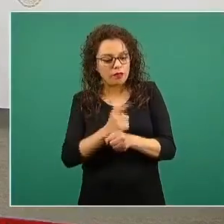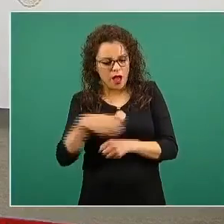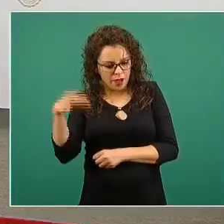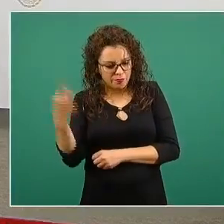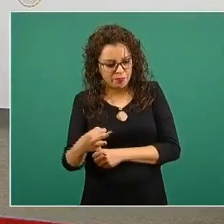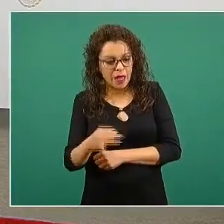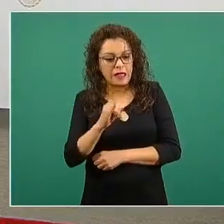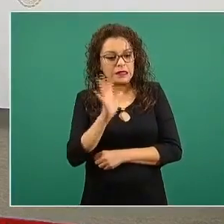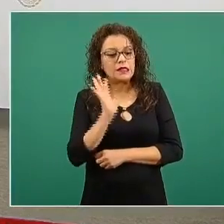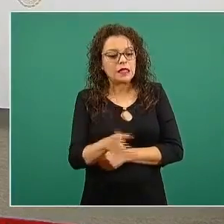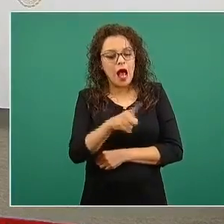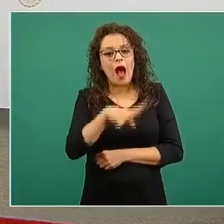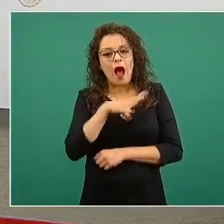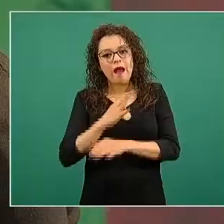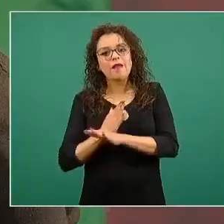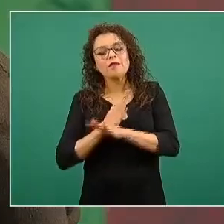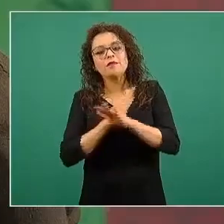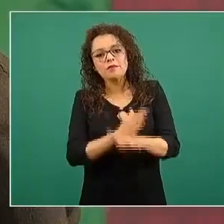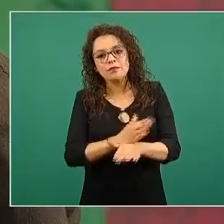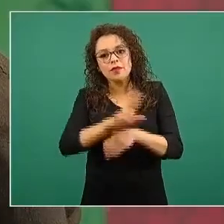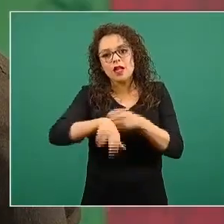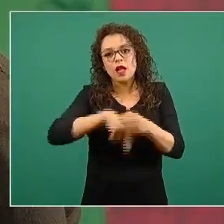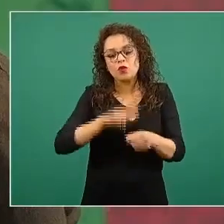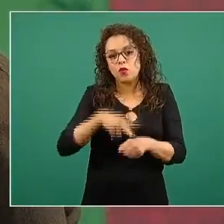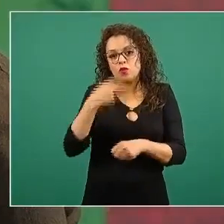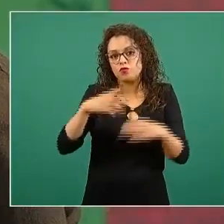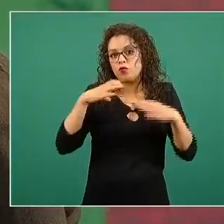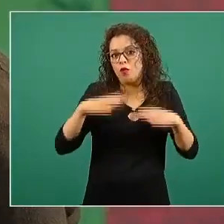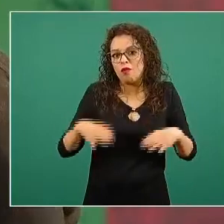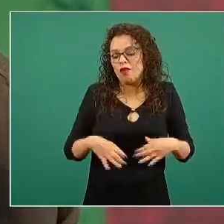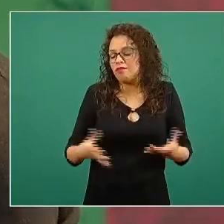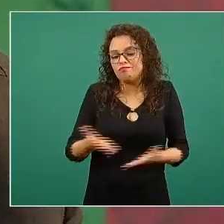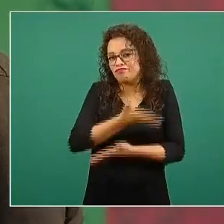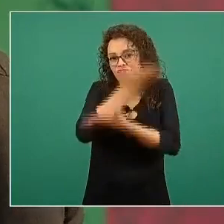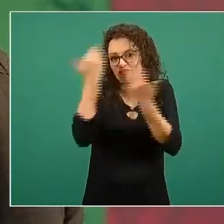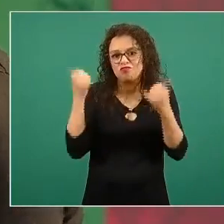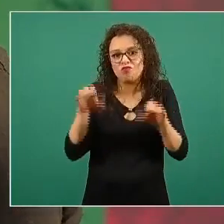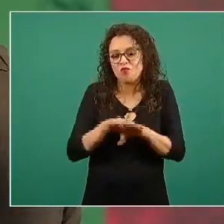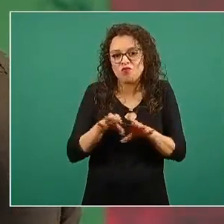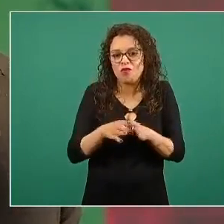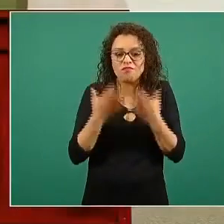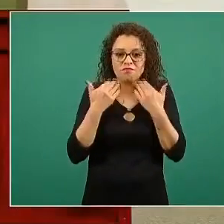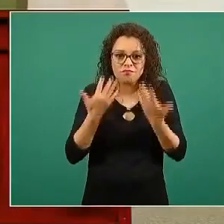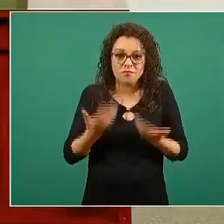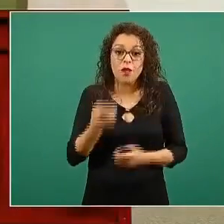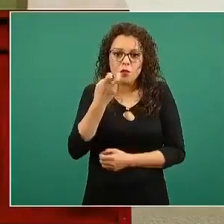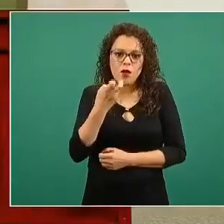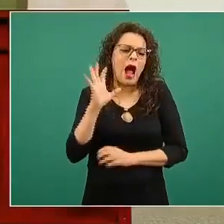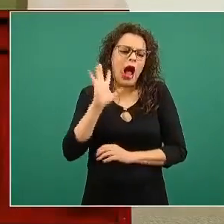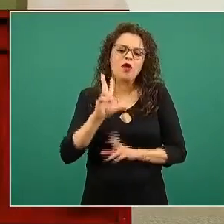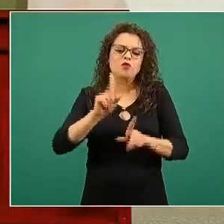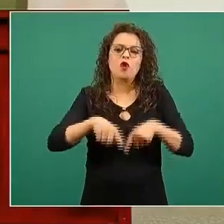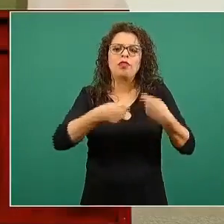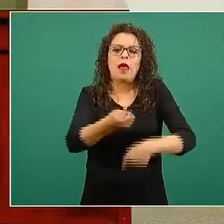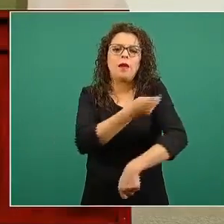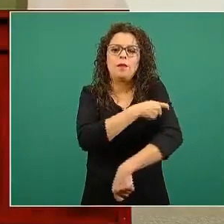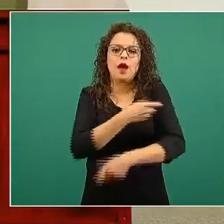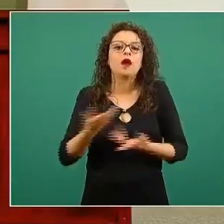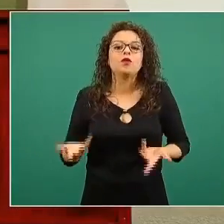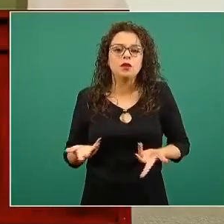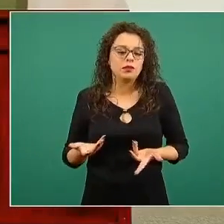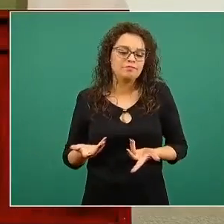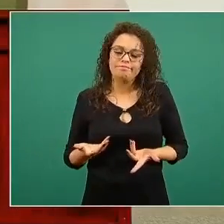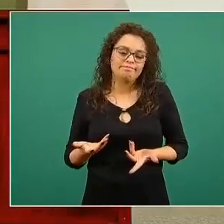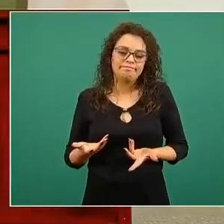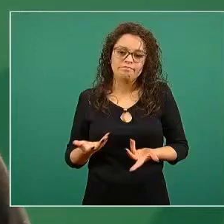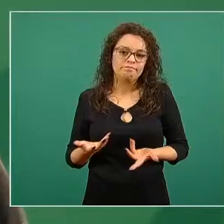persona realmente ya tiene o mantiene inmunidad natural y por lo tanto ya no habría que vacunarla. Entonces no,